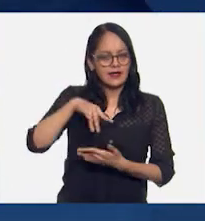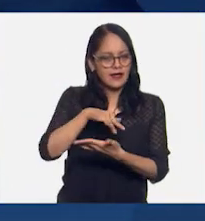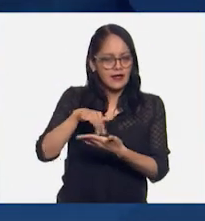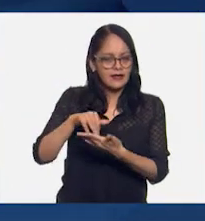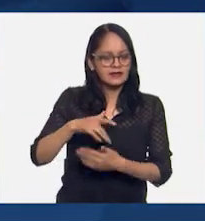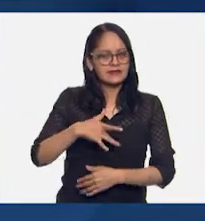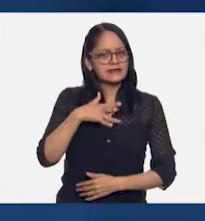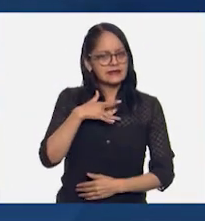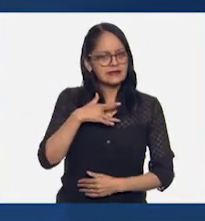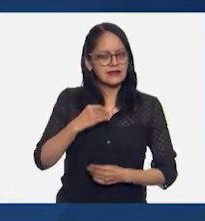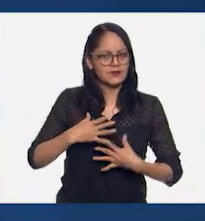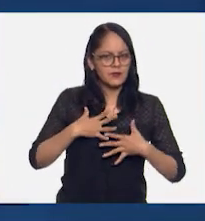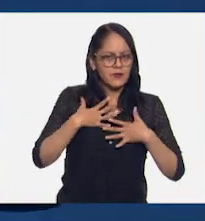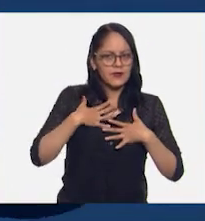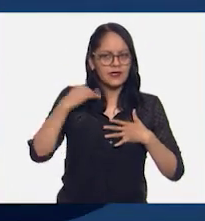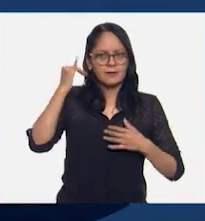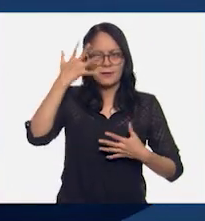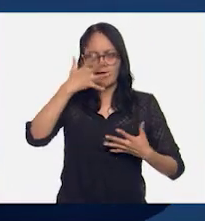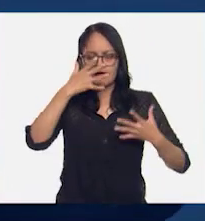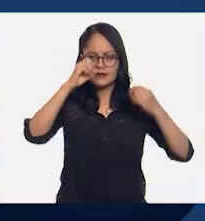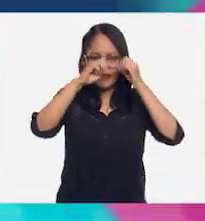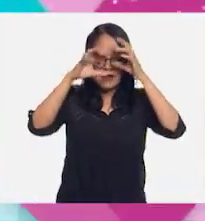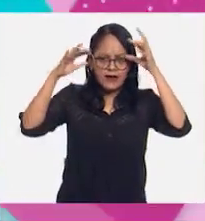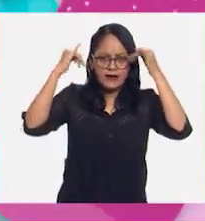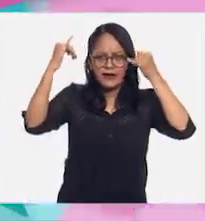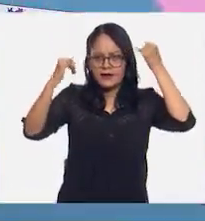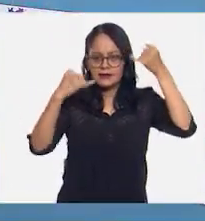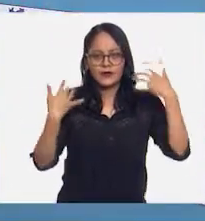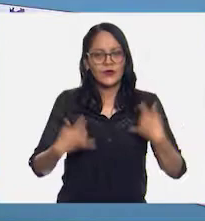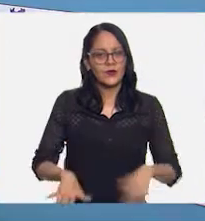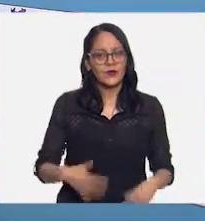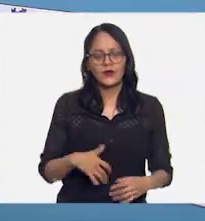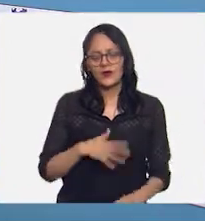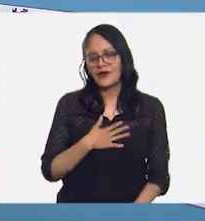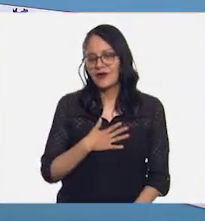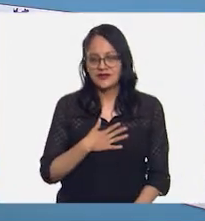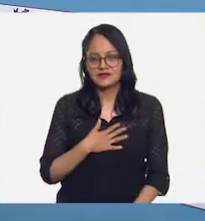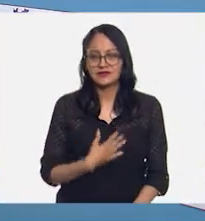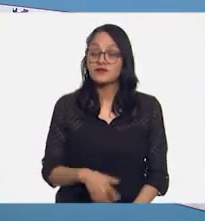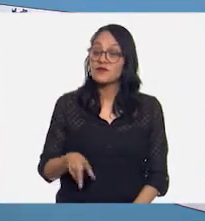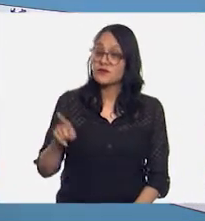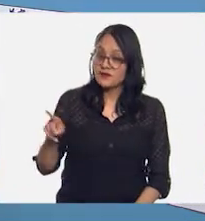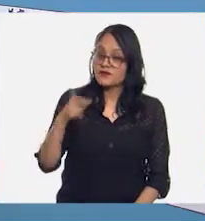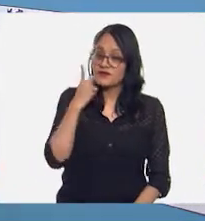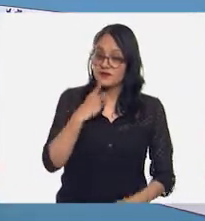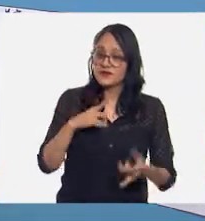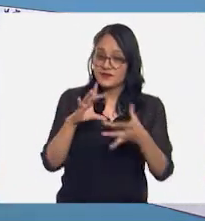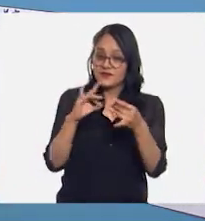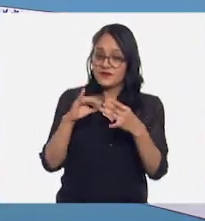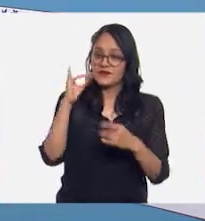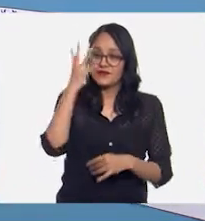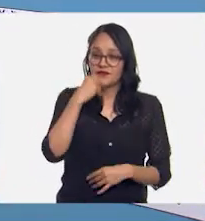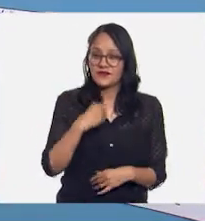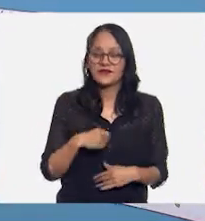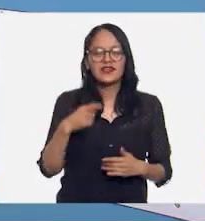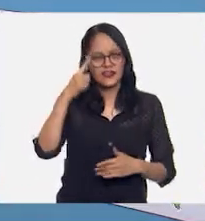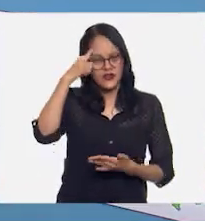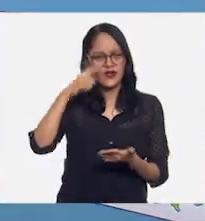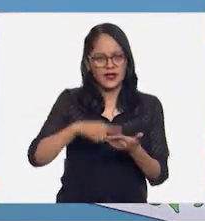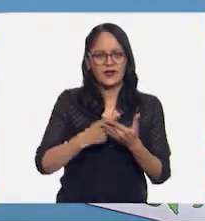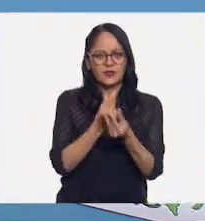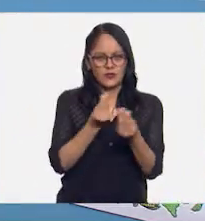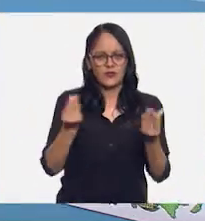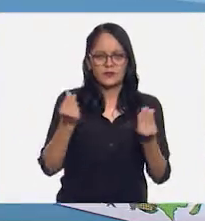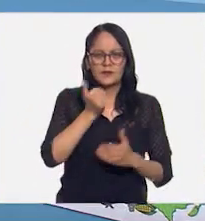ideas, imágenes. María, qué bonito lo que acabas de contarnos. Seguro que muchas y muchos estudiantes